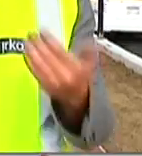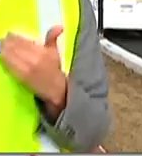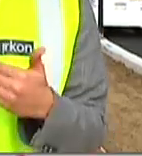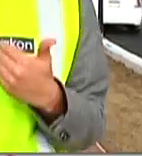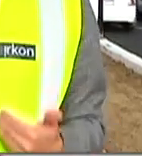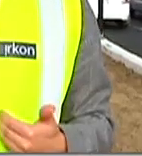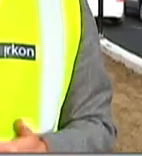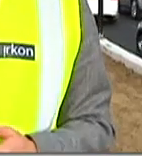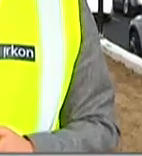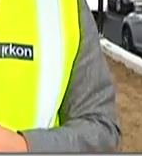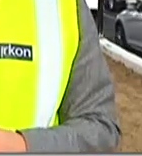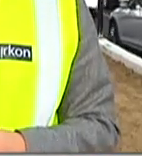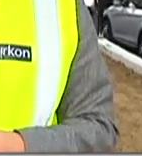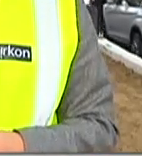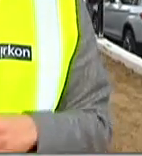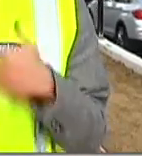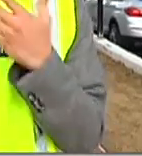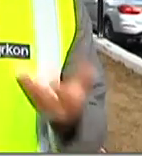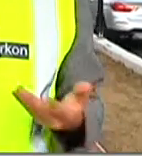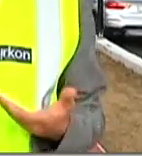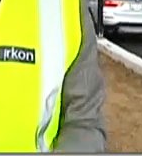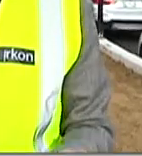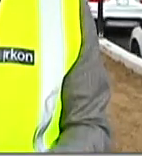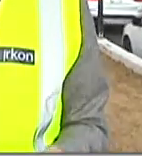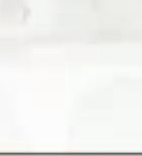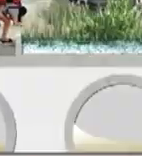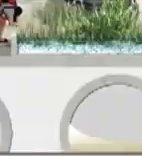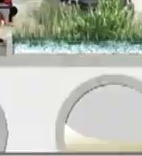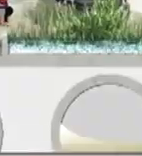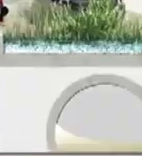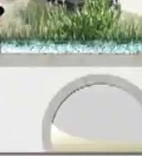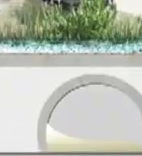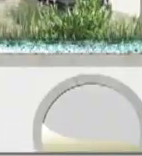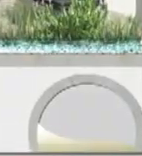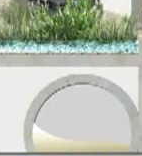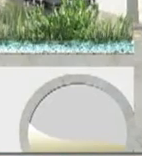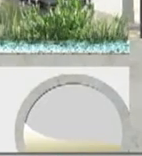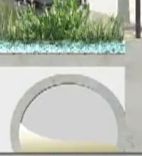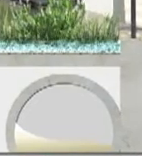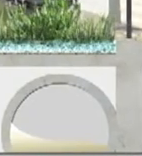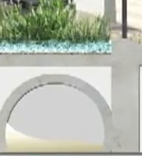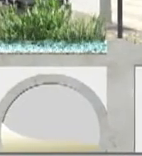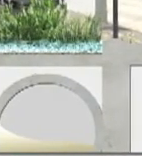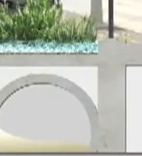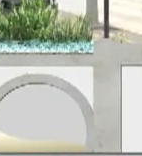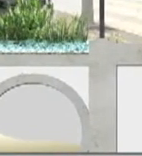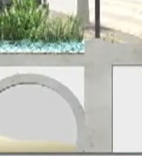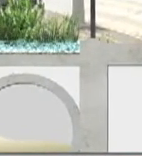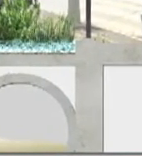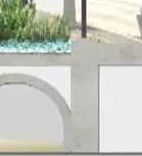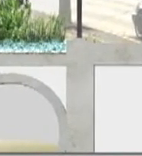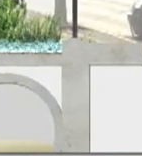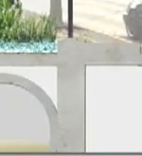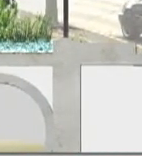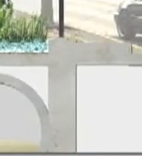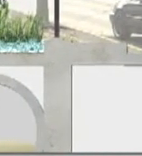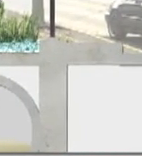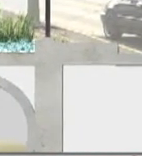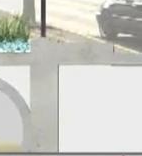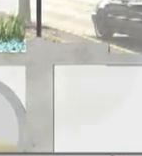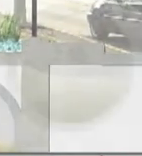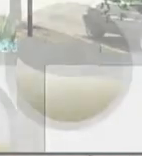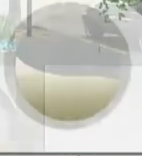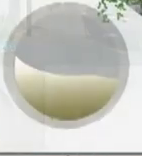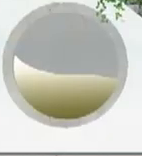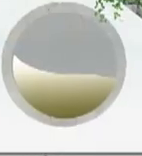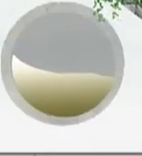está atentando en contra de nuestra propia salud y no nos damos cuenta. El humedal del ecoducto cuenta con jardines de lluvia, una zona de